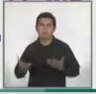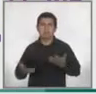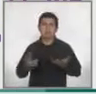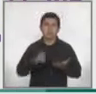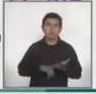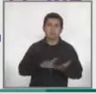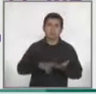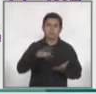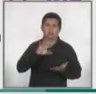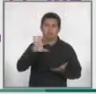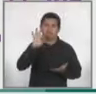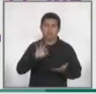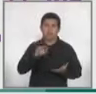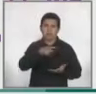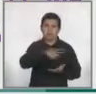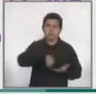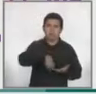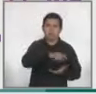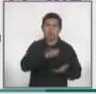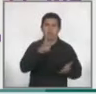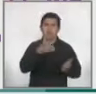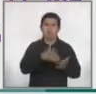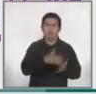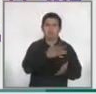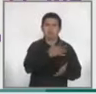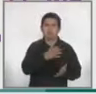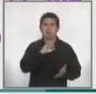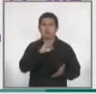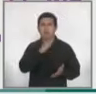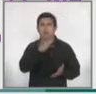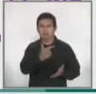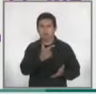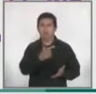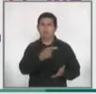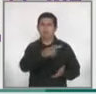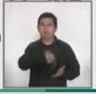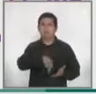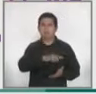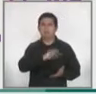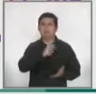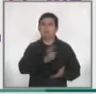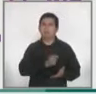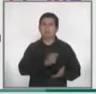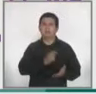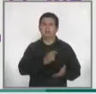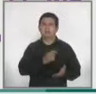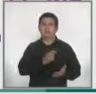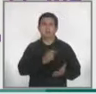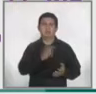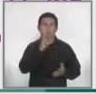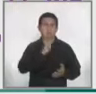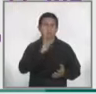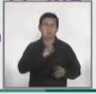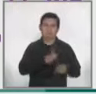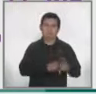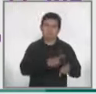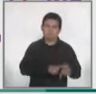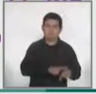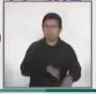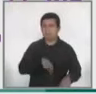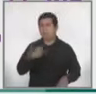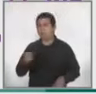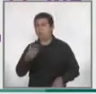el 45%, es decir, 6,587 casos, han afectado principalmente a mujeres,